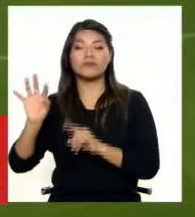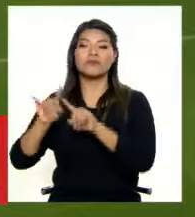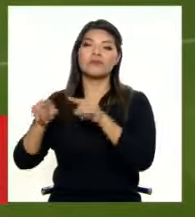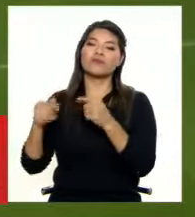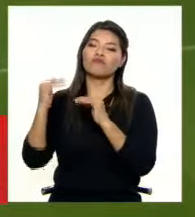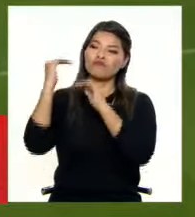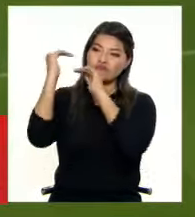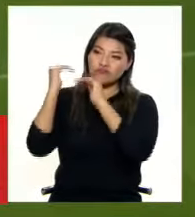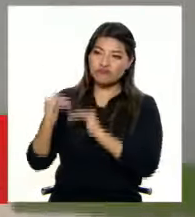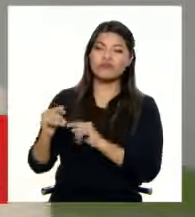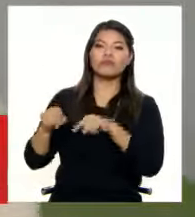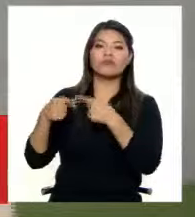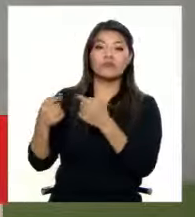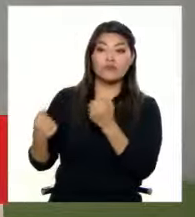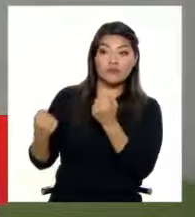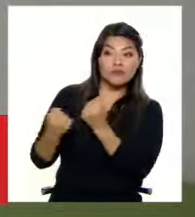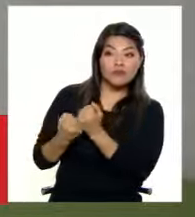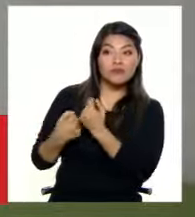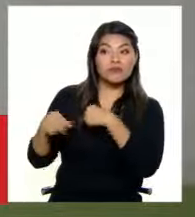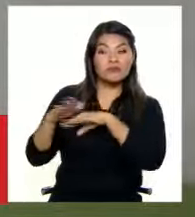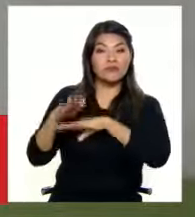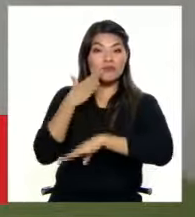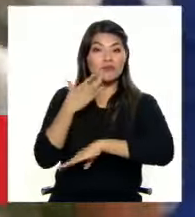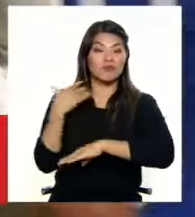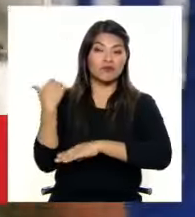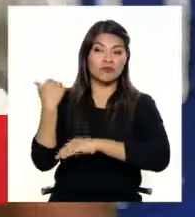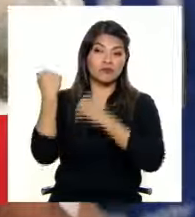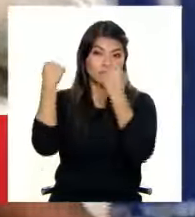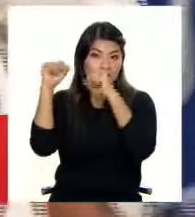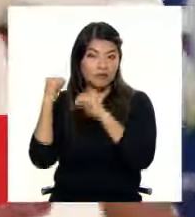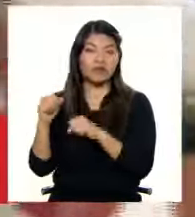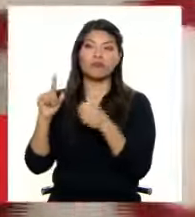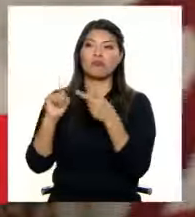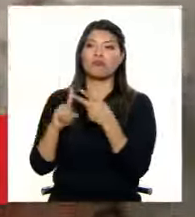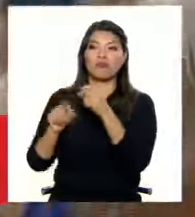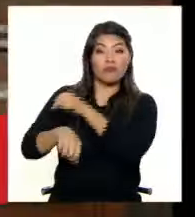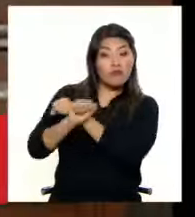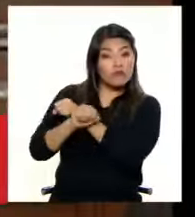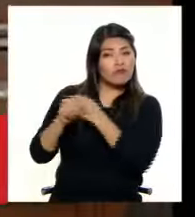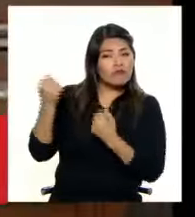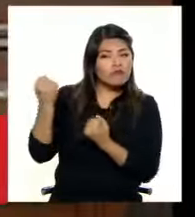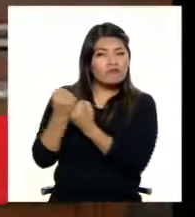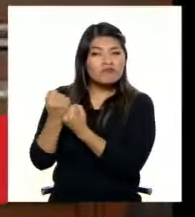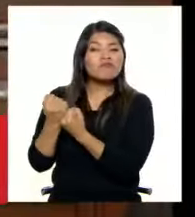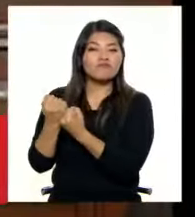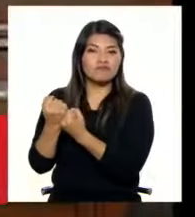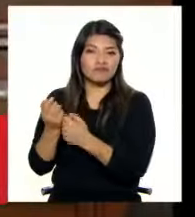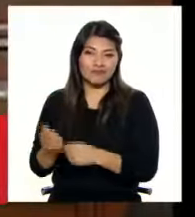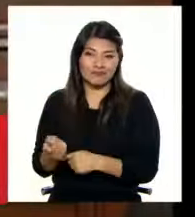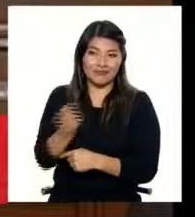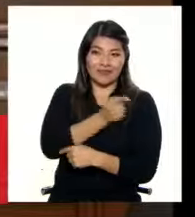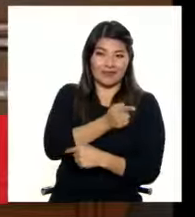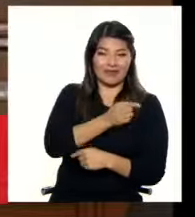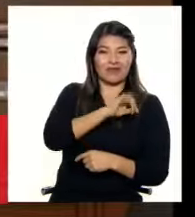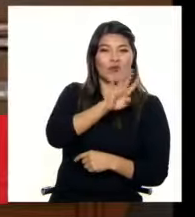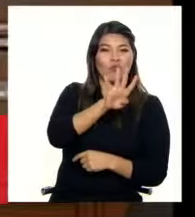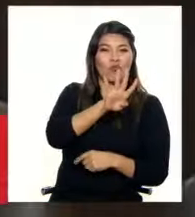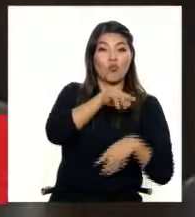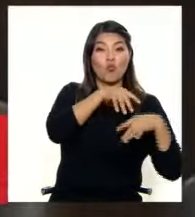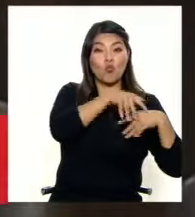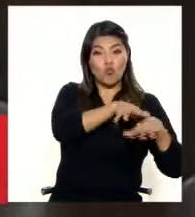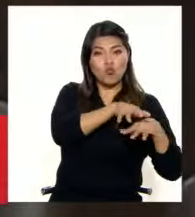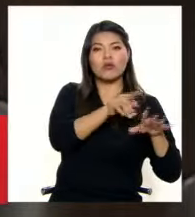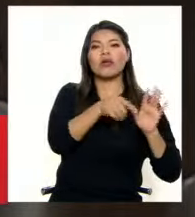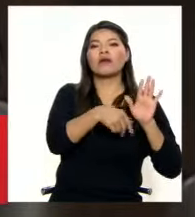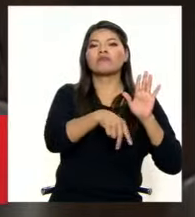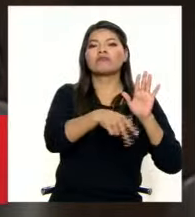procedimiento concursal de apoyo a la actividad deportiva futbolística en el Perú. El pasado 4 de julio se había